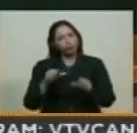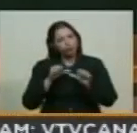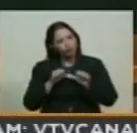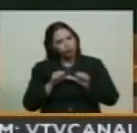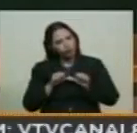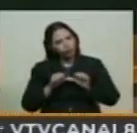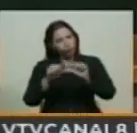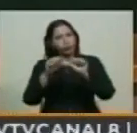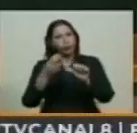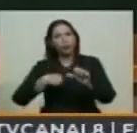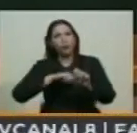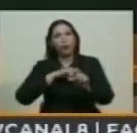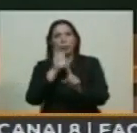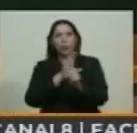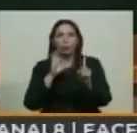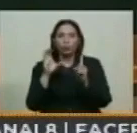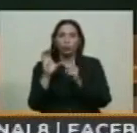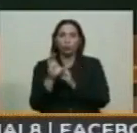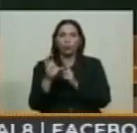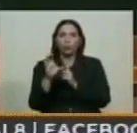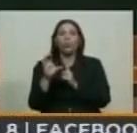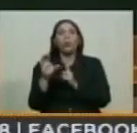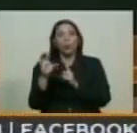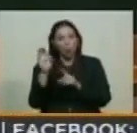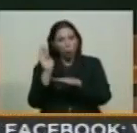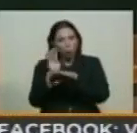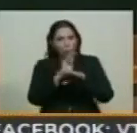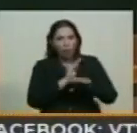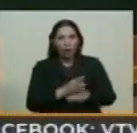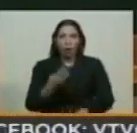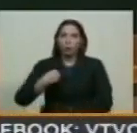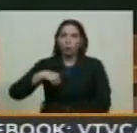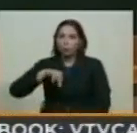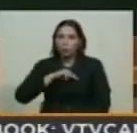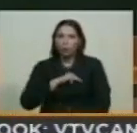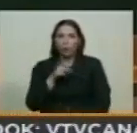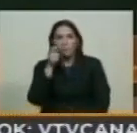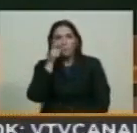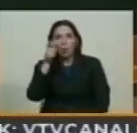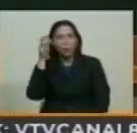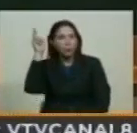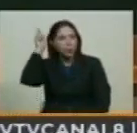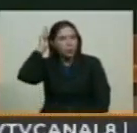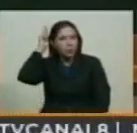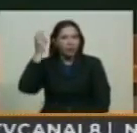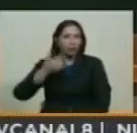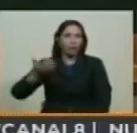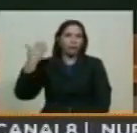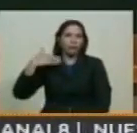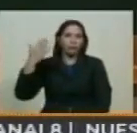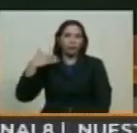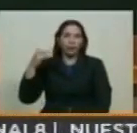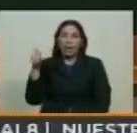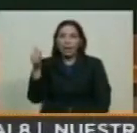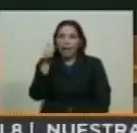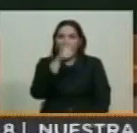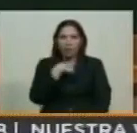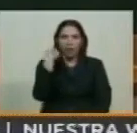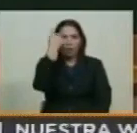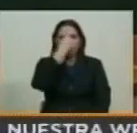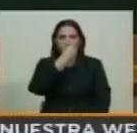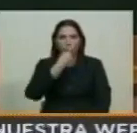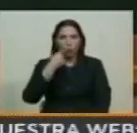cultura, preservando a nuestros pueblos originarios. En cada rostro de ustedes veo yo entonces